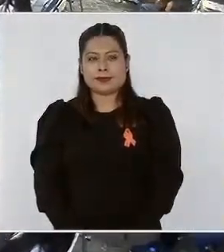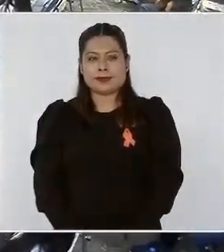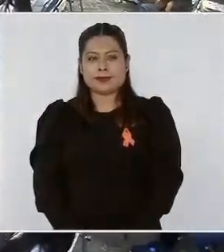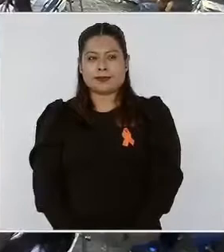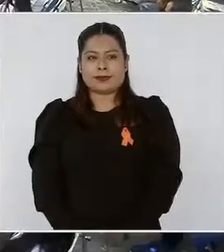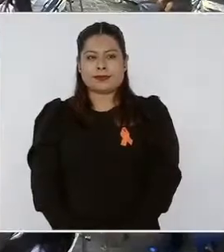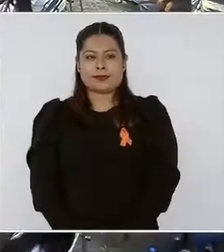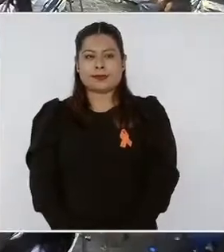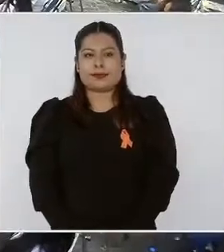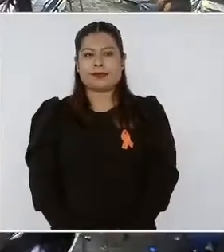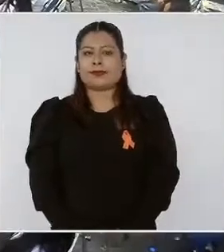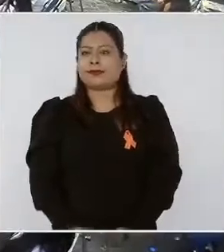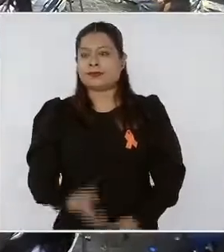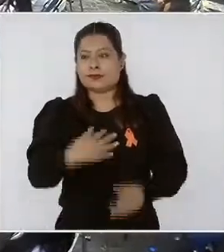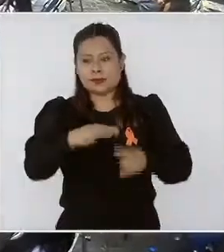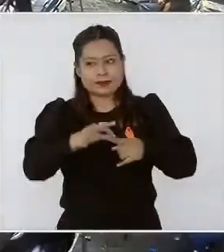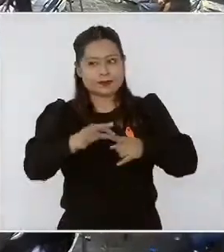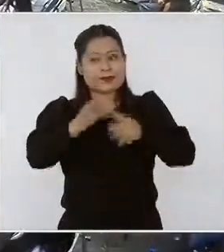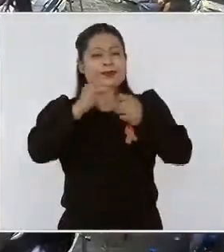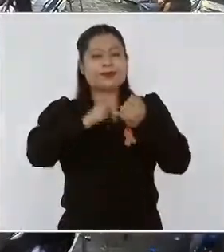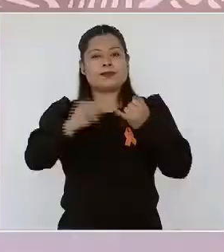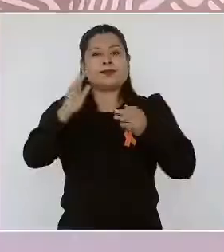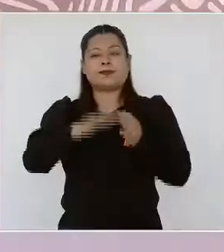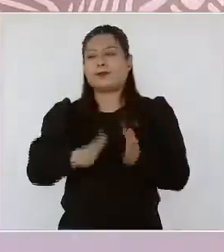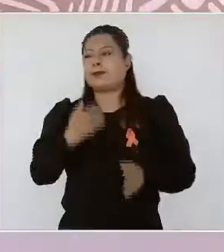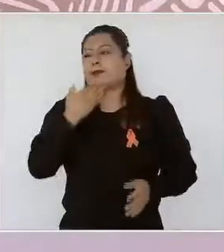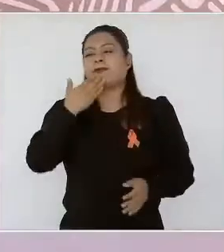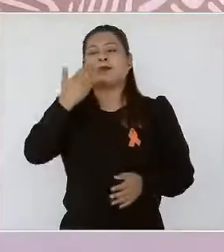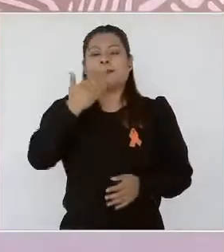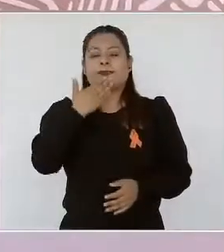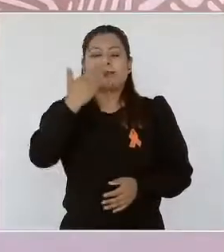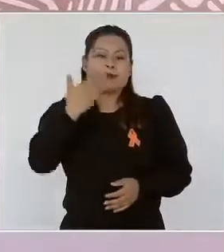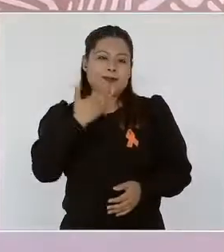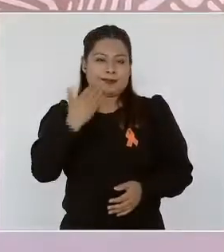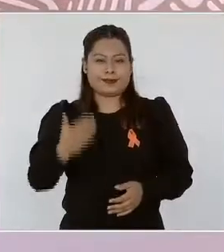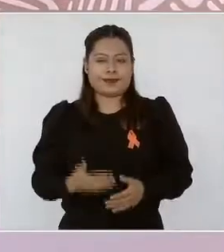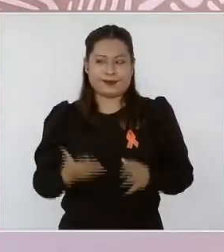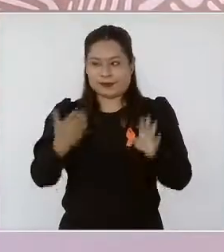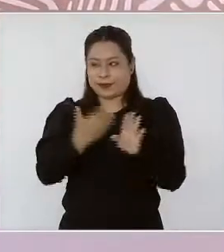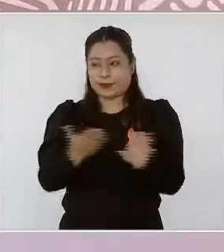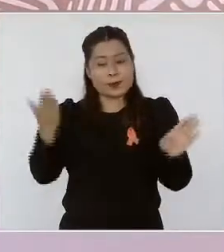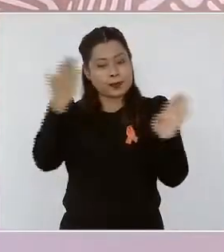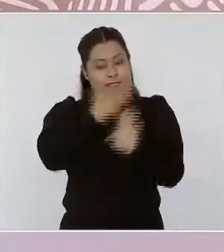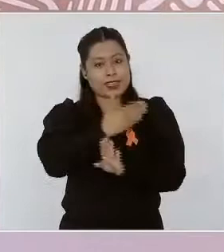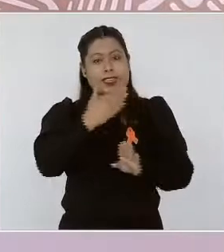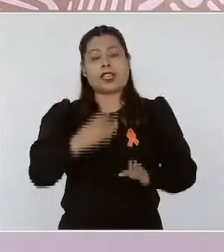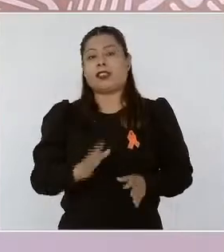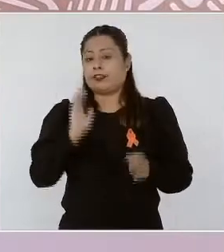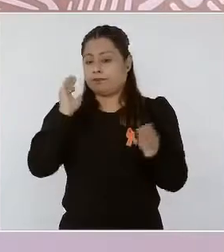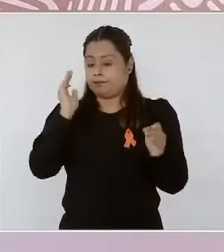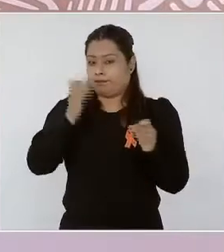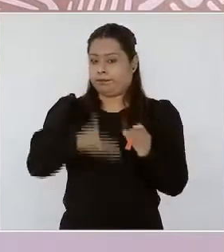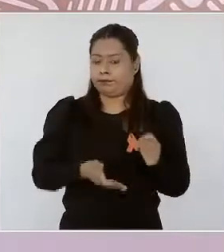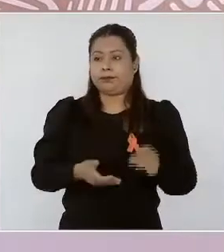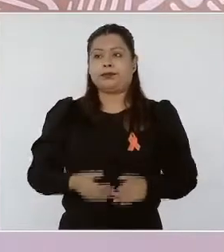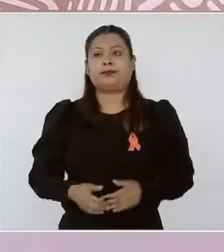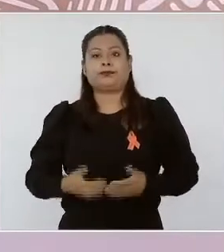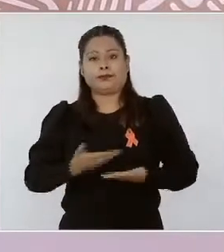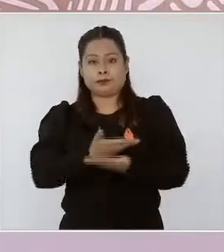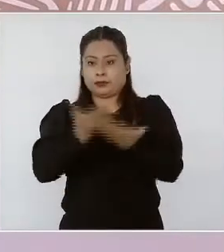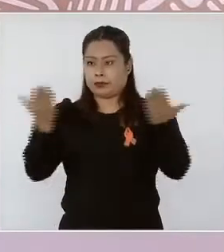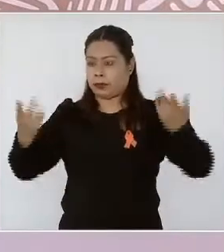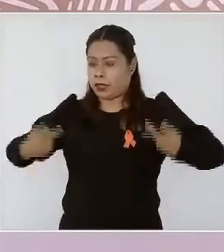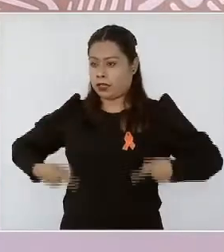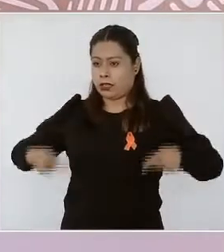Como que agarraron camino al final. Muy bien, muy bien. Antes de que despidamos a la gente